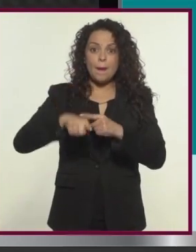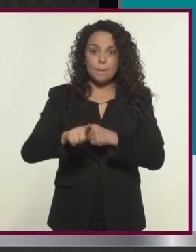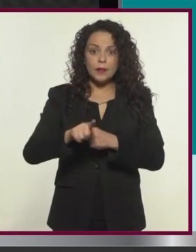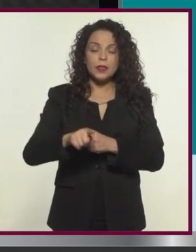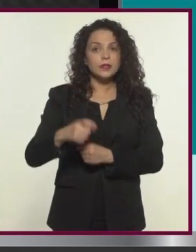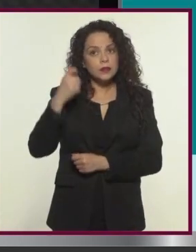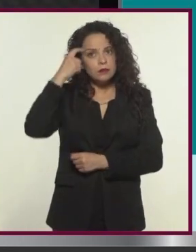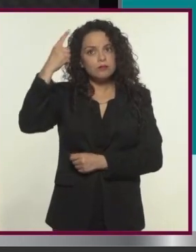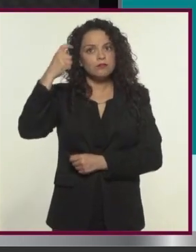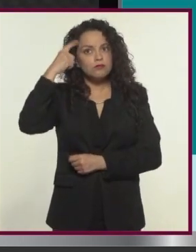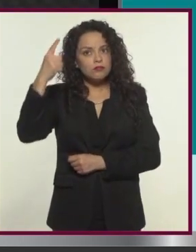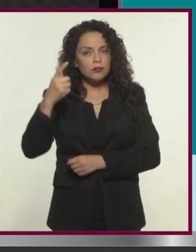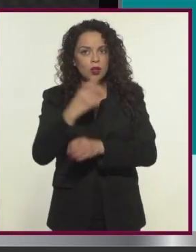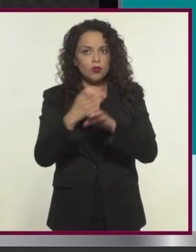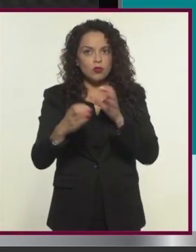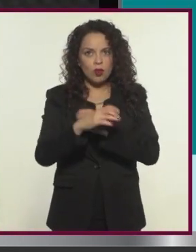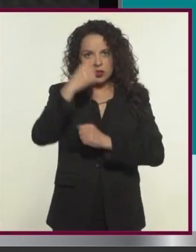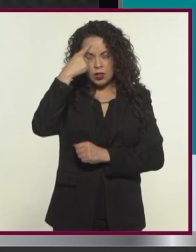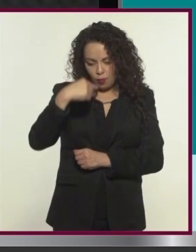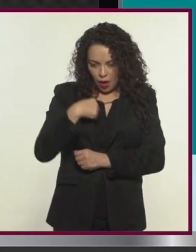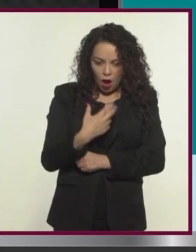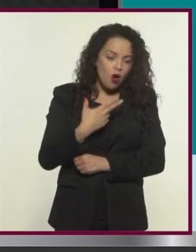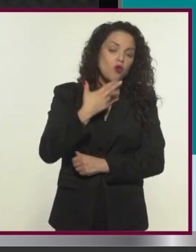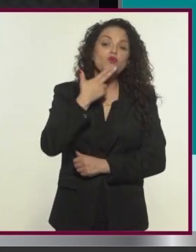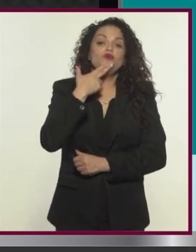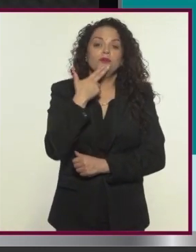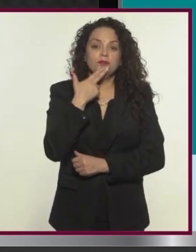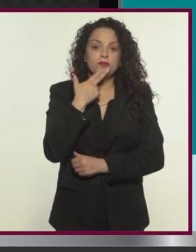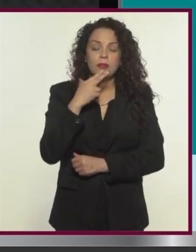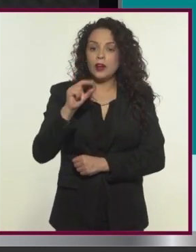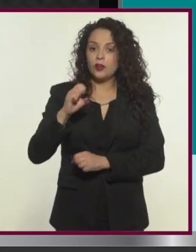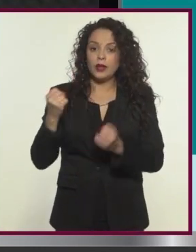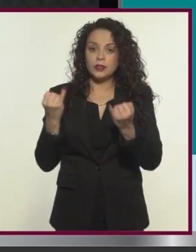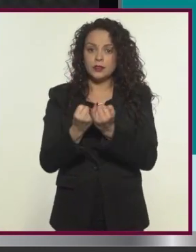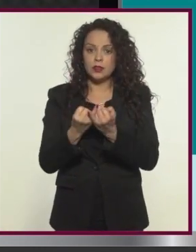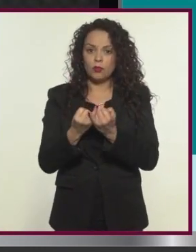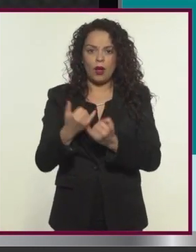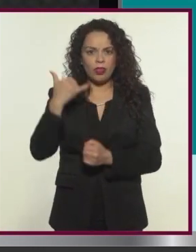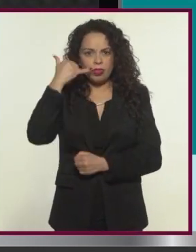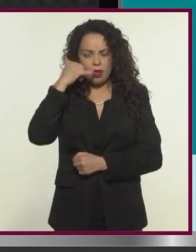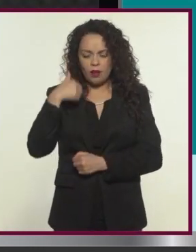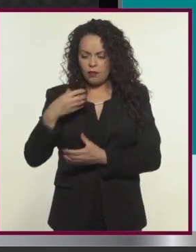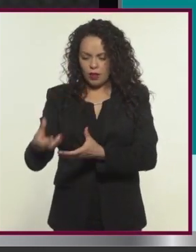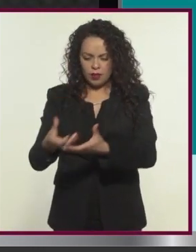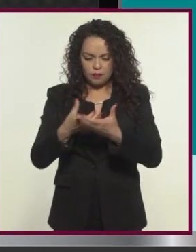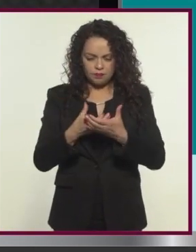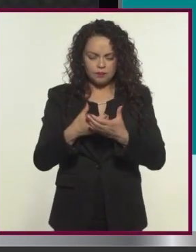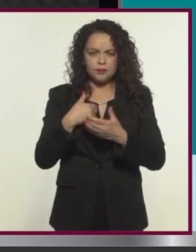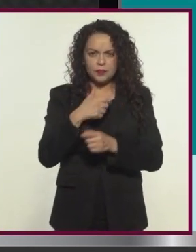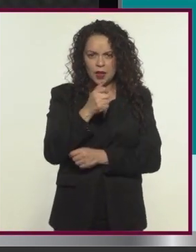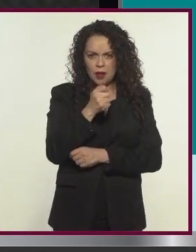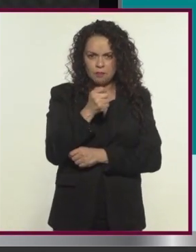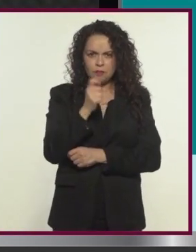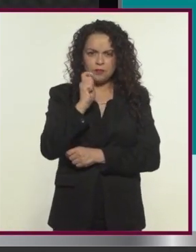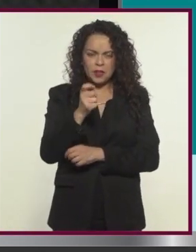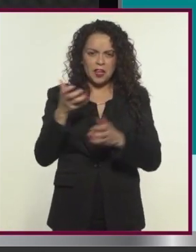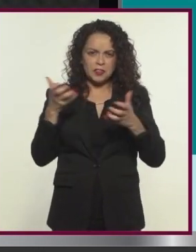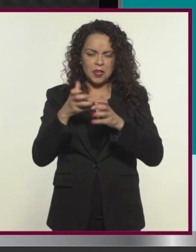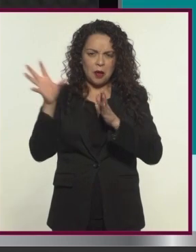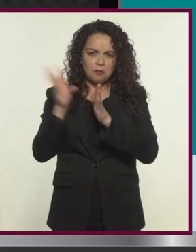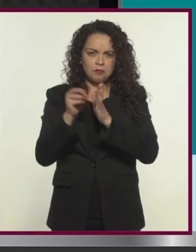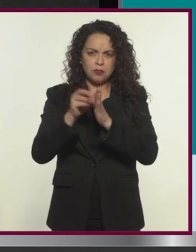en consumidores creadores. Evidentemente no es lo mismo que yo tome el teléfono y me ponga a grabar un